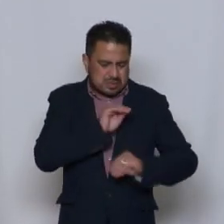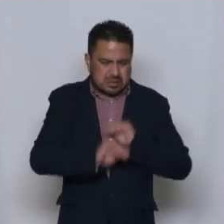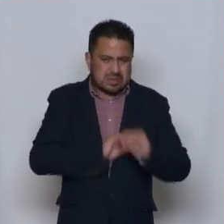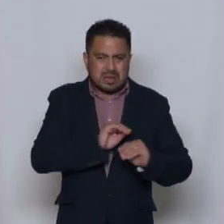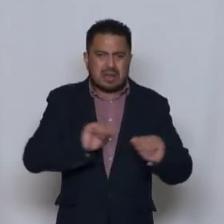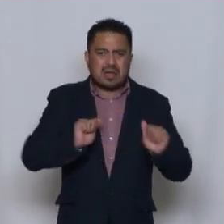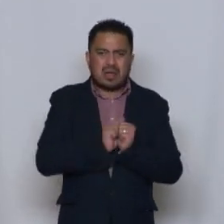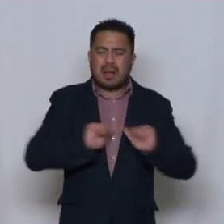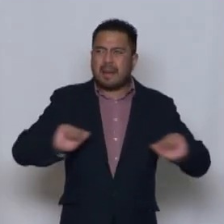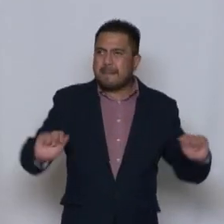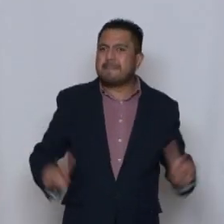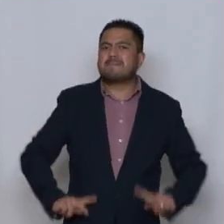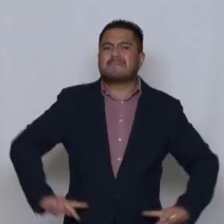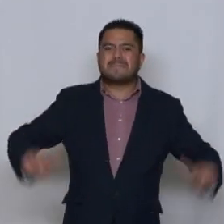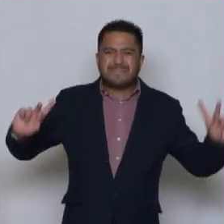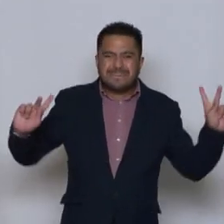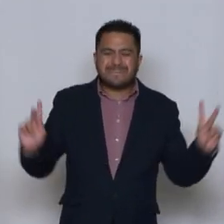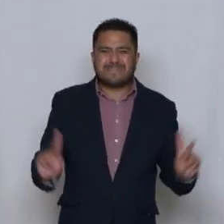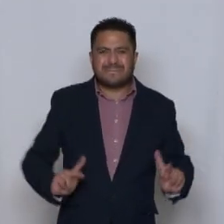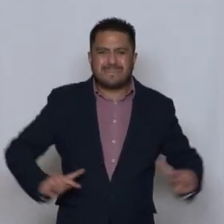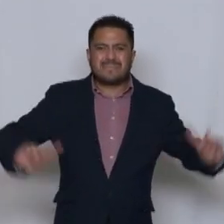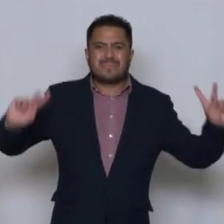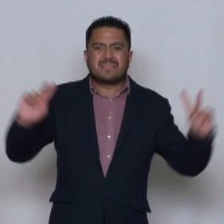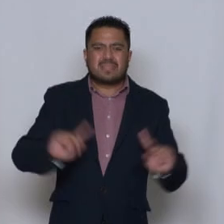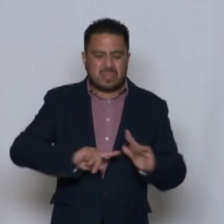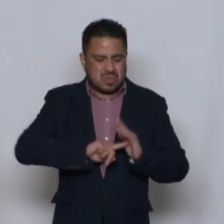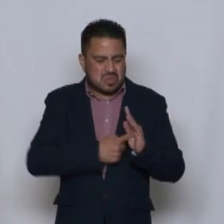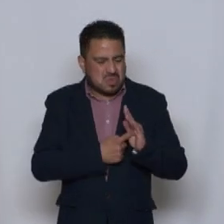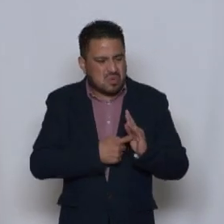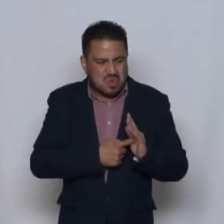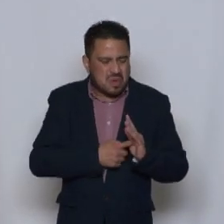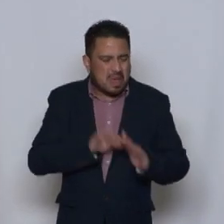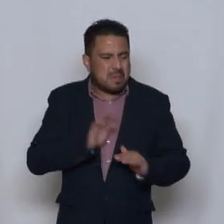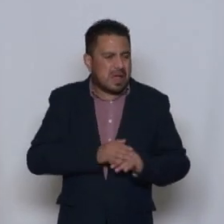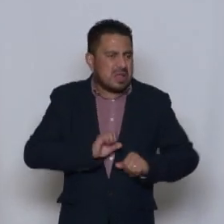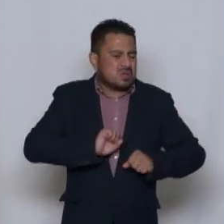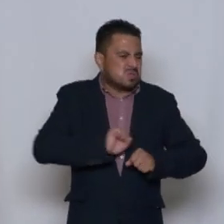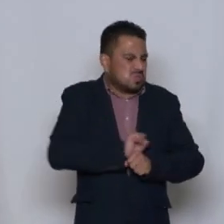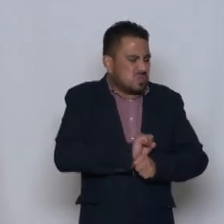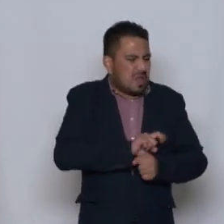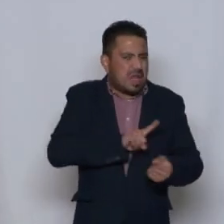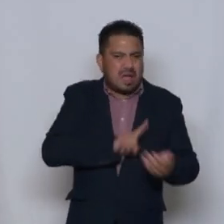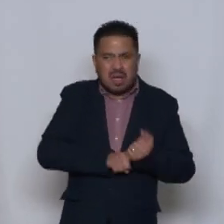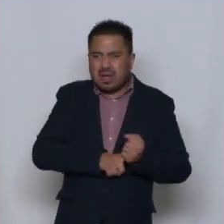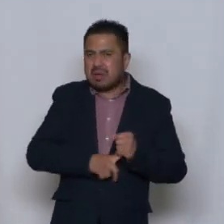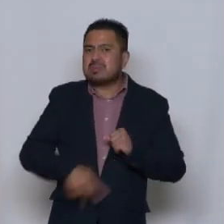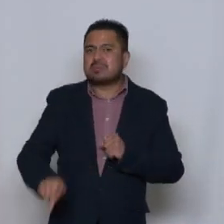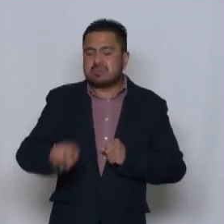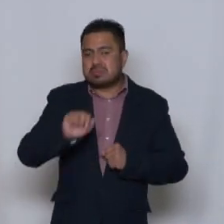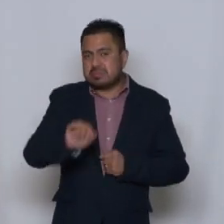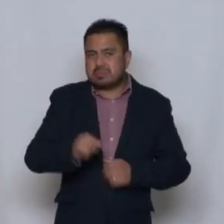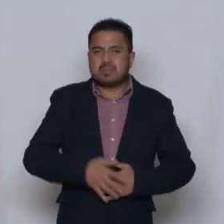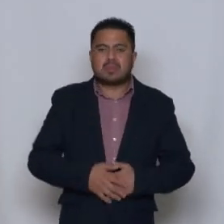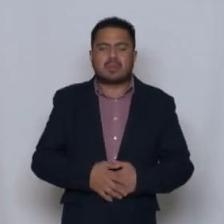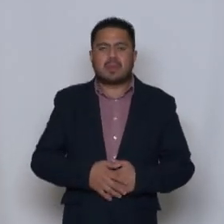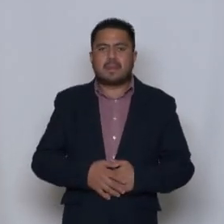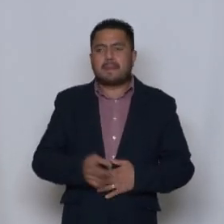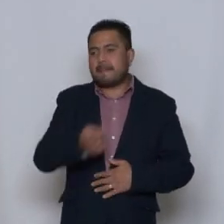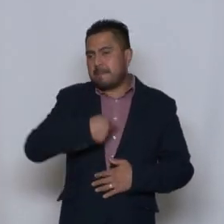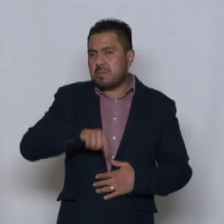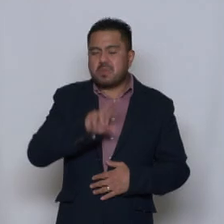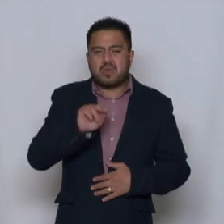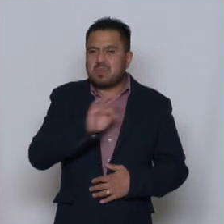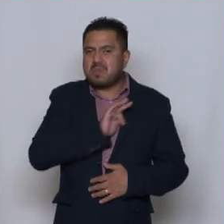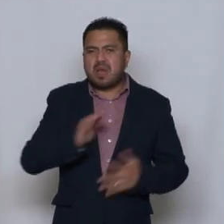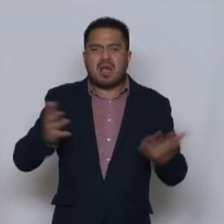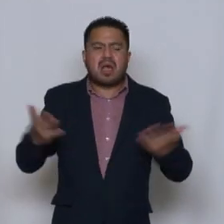los pájaros es hueca, entonces es muy ligera, son muy ligeros. Nosotros no lo